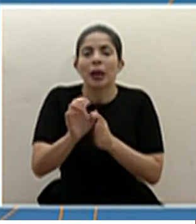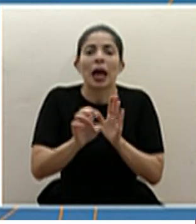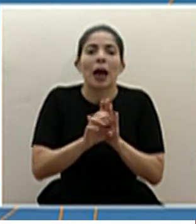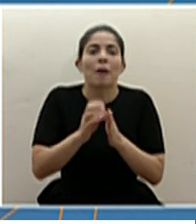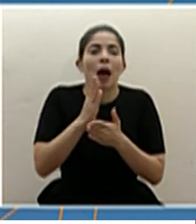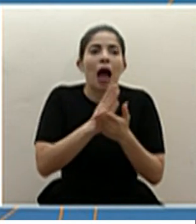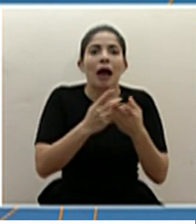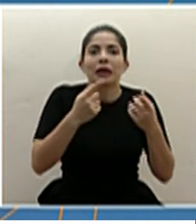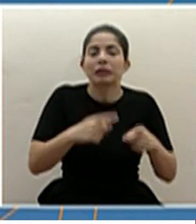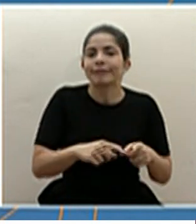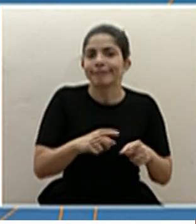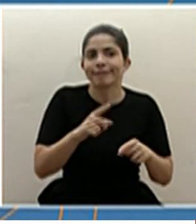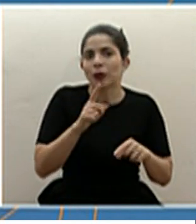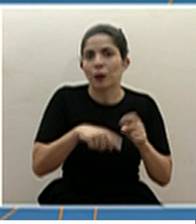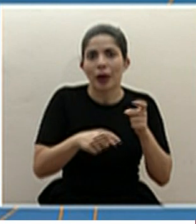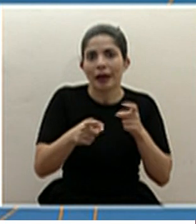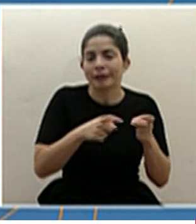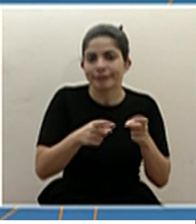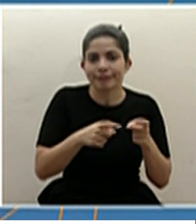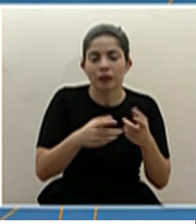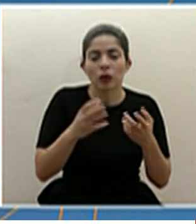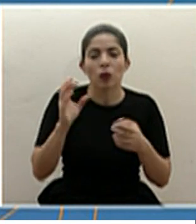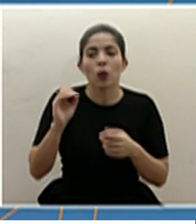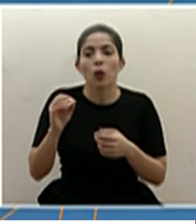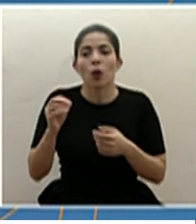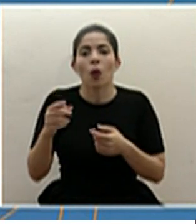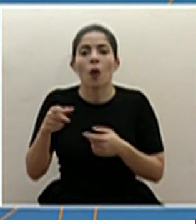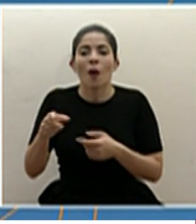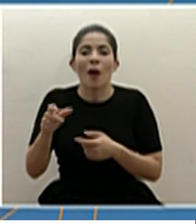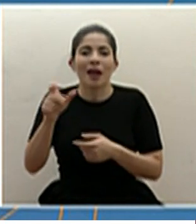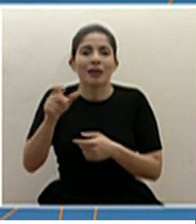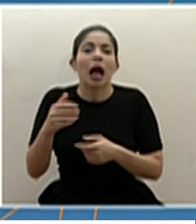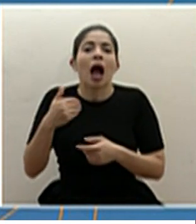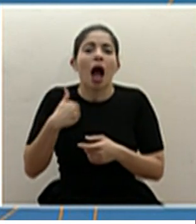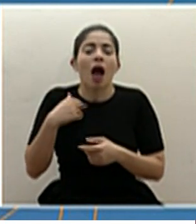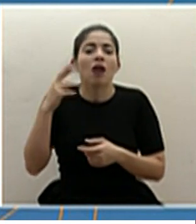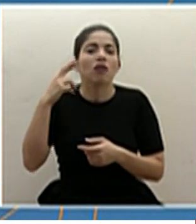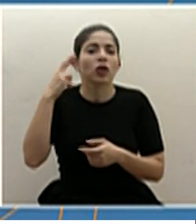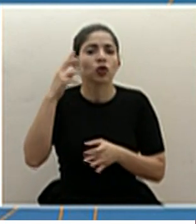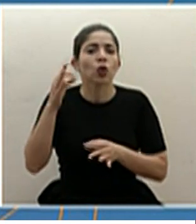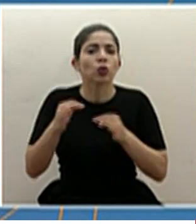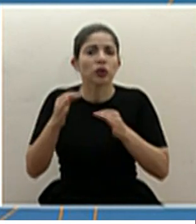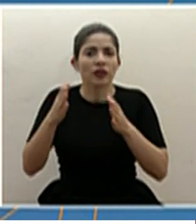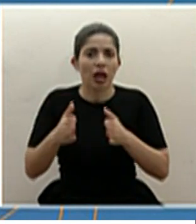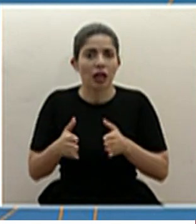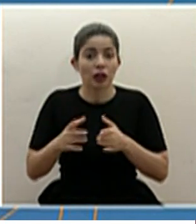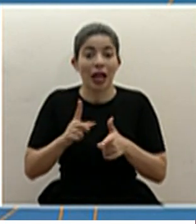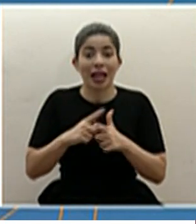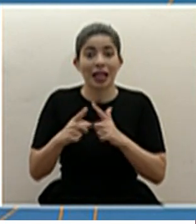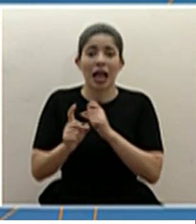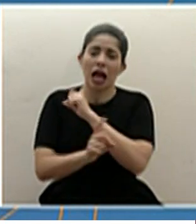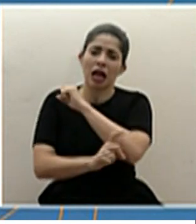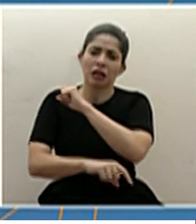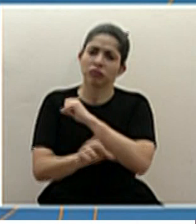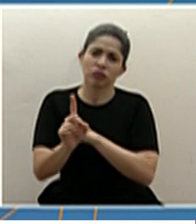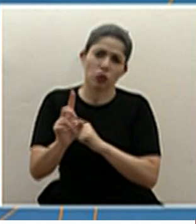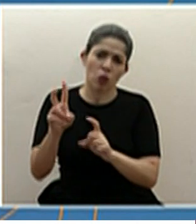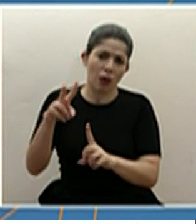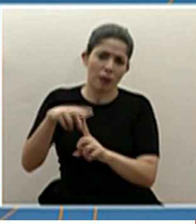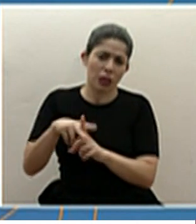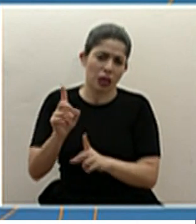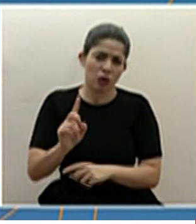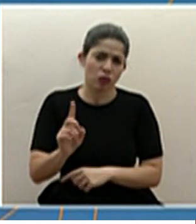fuerza mayor o que no se pueda, que tenga más bien una justificación? Ahí la sanción no se le aplicaría